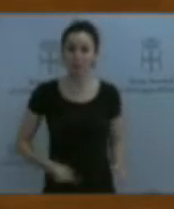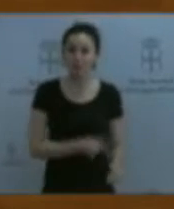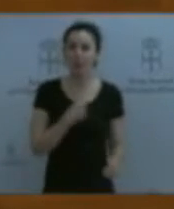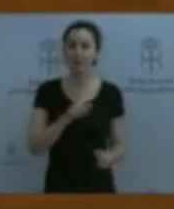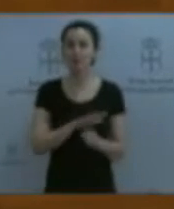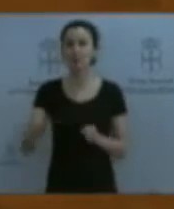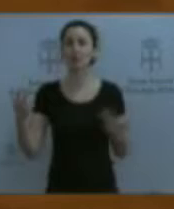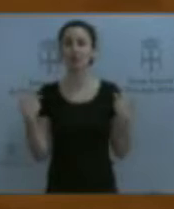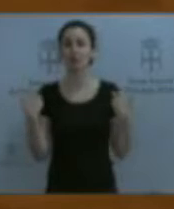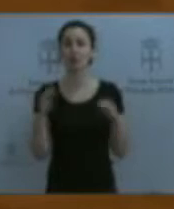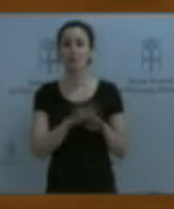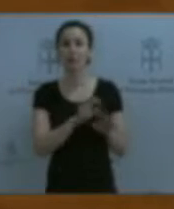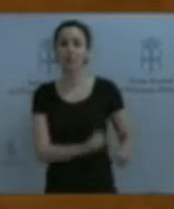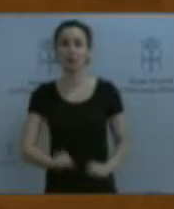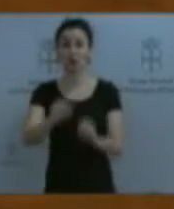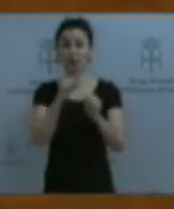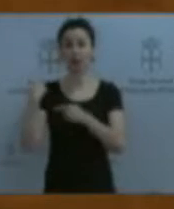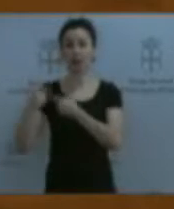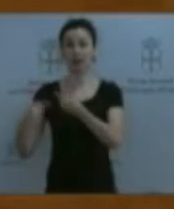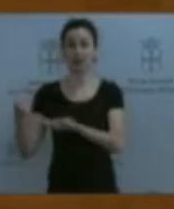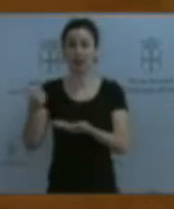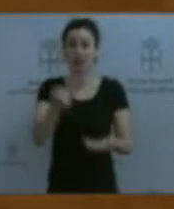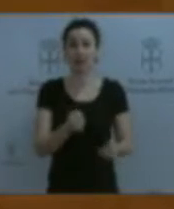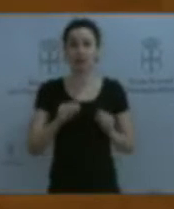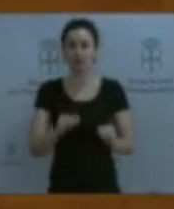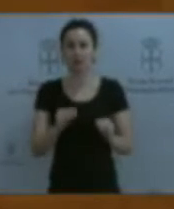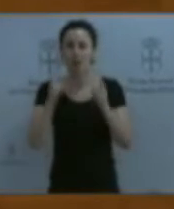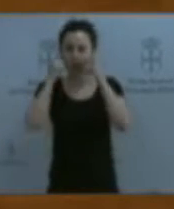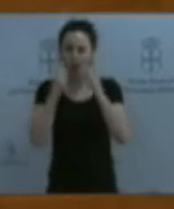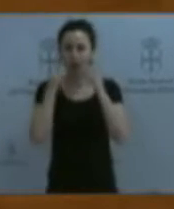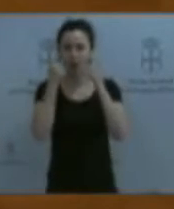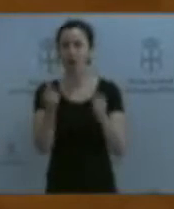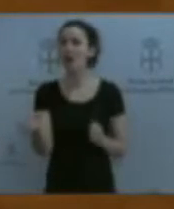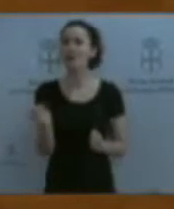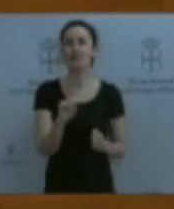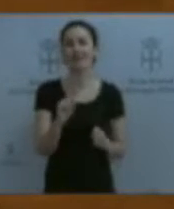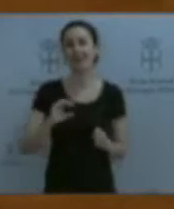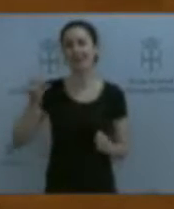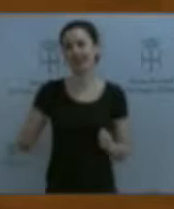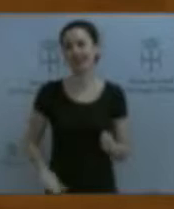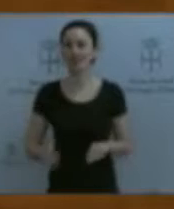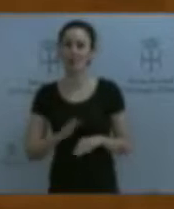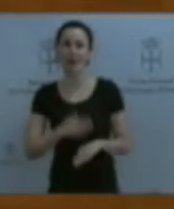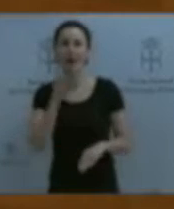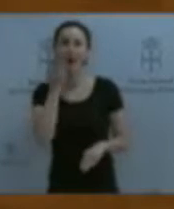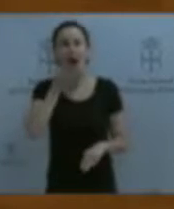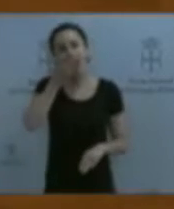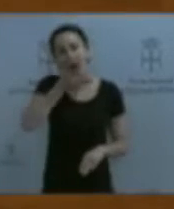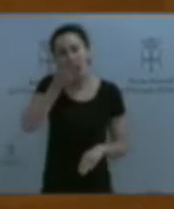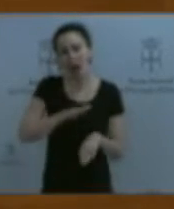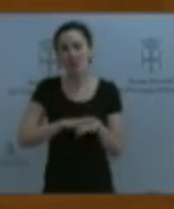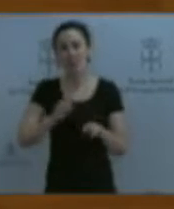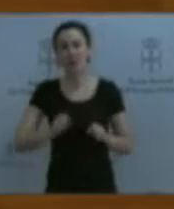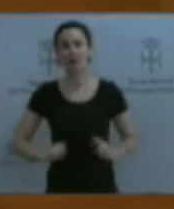la protección de las herencias, fruto de una vida de esfuerzo, no de las fortunas generadas al calor de la burbuja inmobiliaria o la